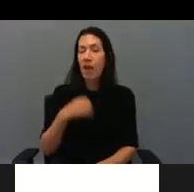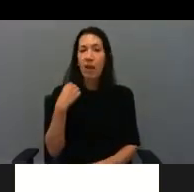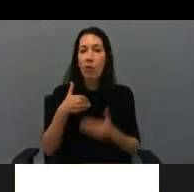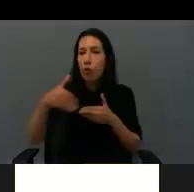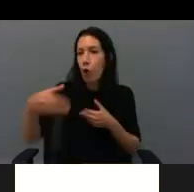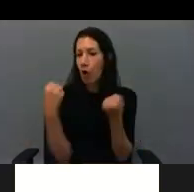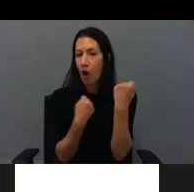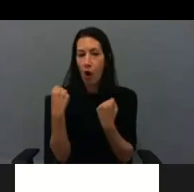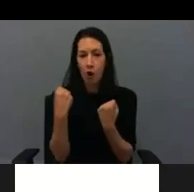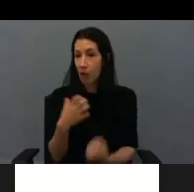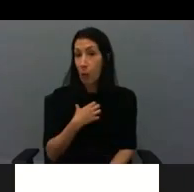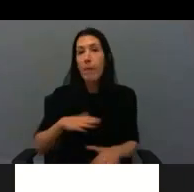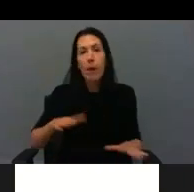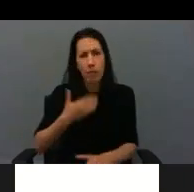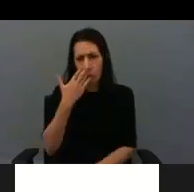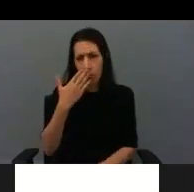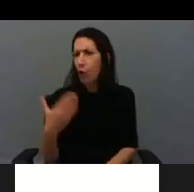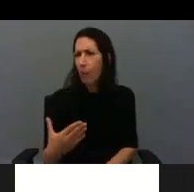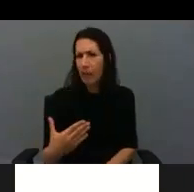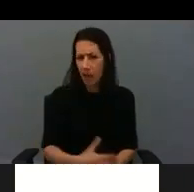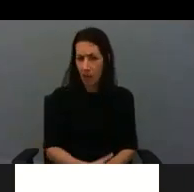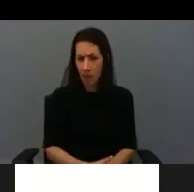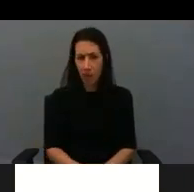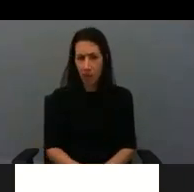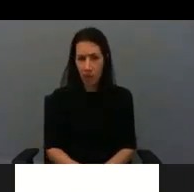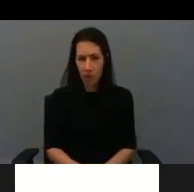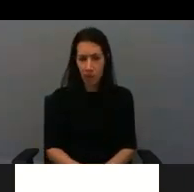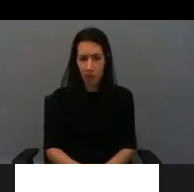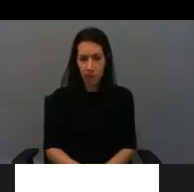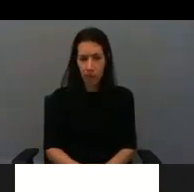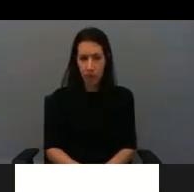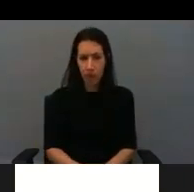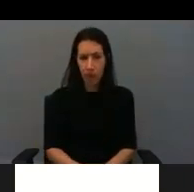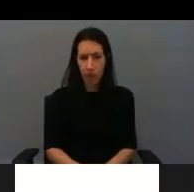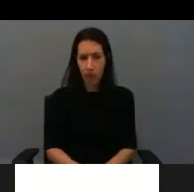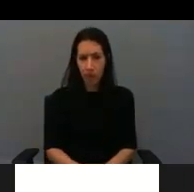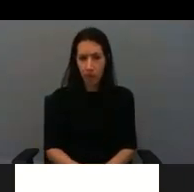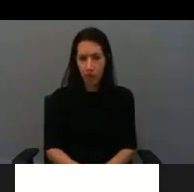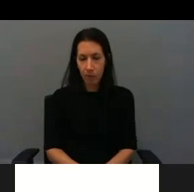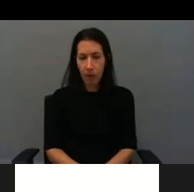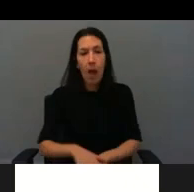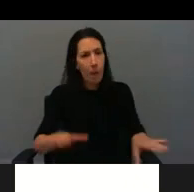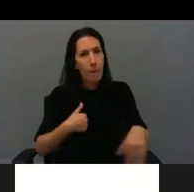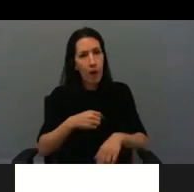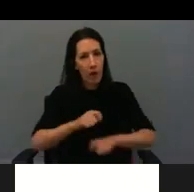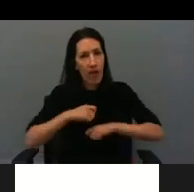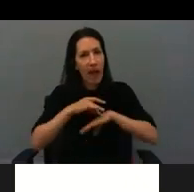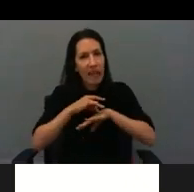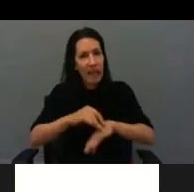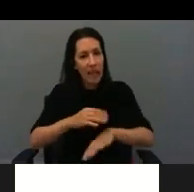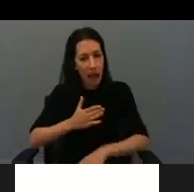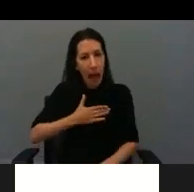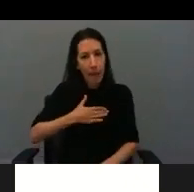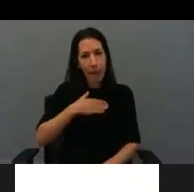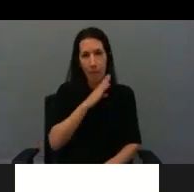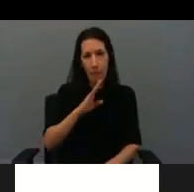mamá. Sin embargo, a su nivel, hace muchos logros y nos da mucha